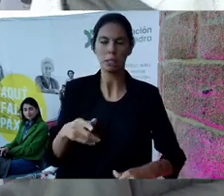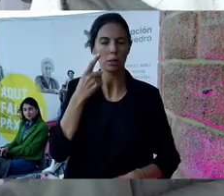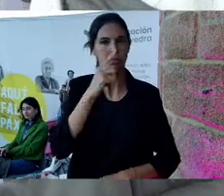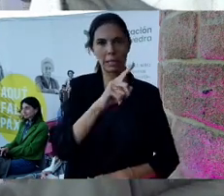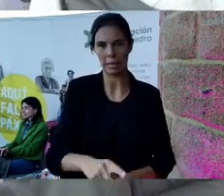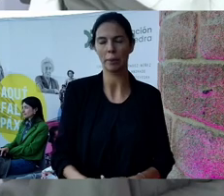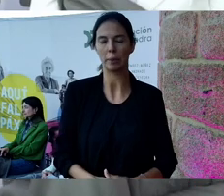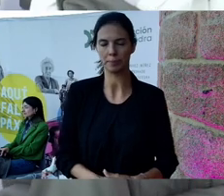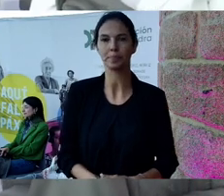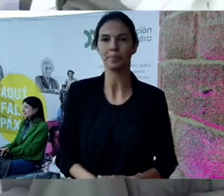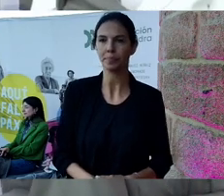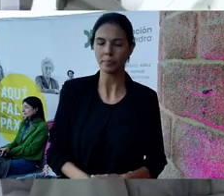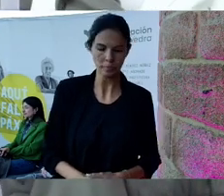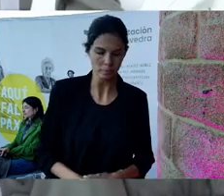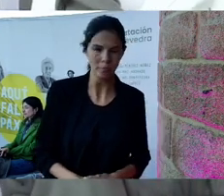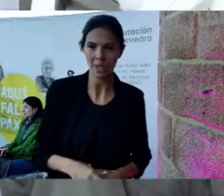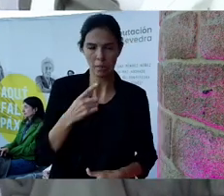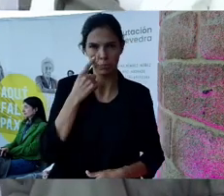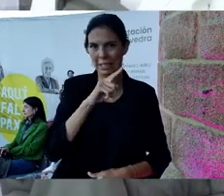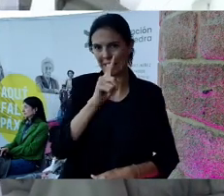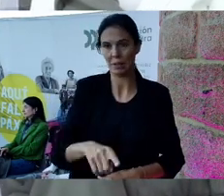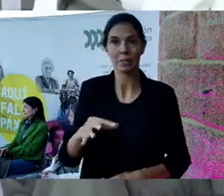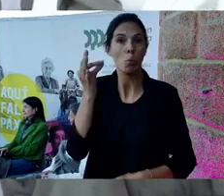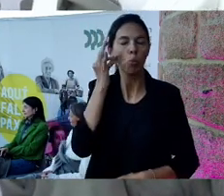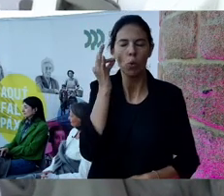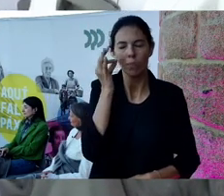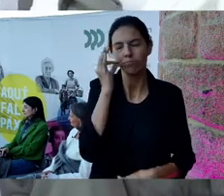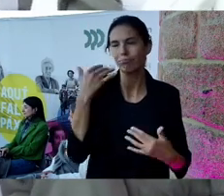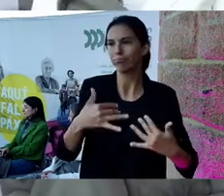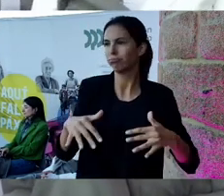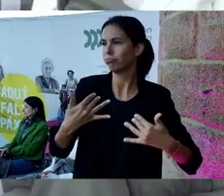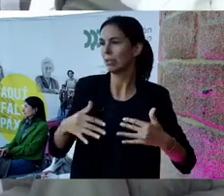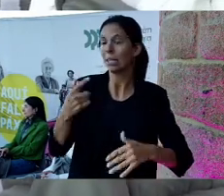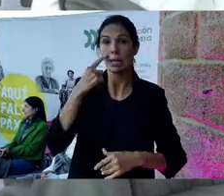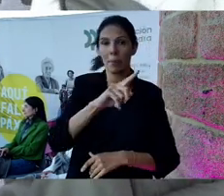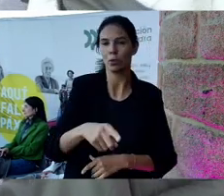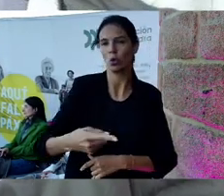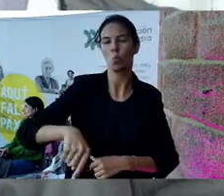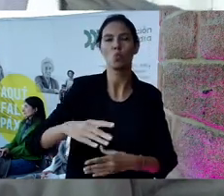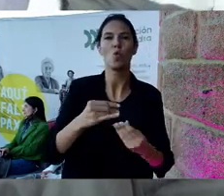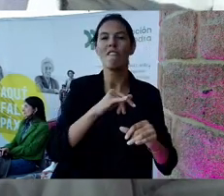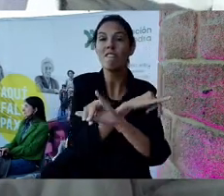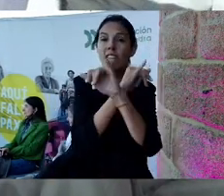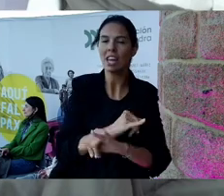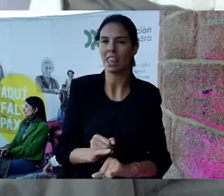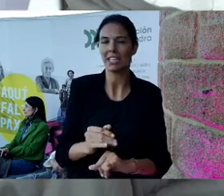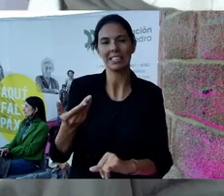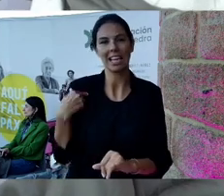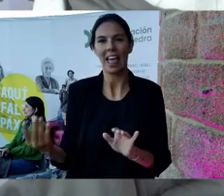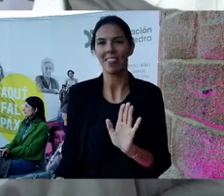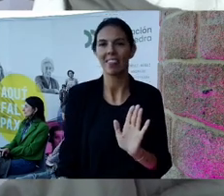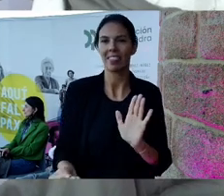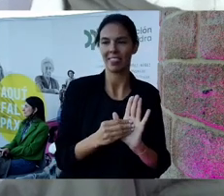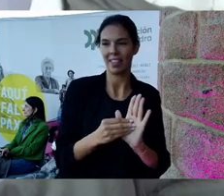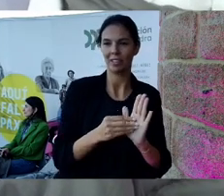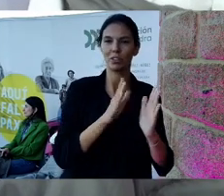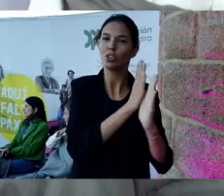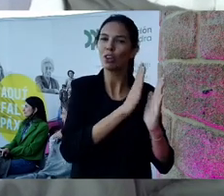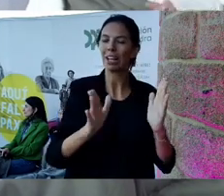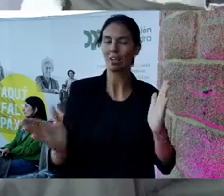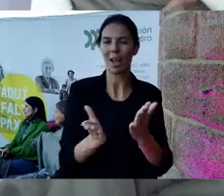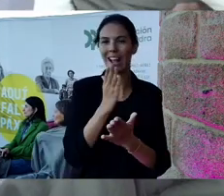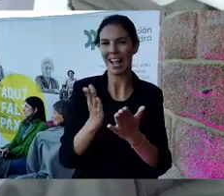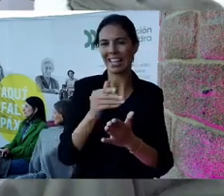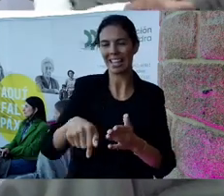una fascinación absoluta. Y una admiración extraordinaria absoluta. Esta muller, y bueno, estamos moi felices de que pase a formar parte